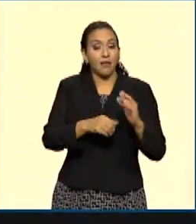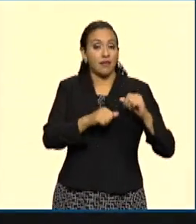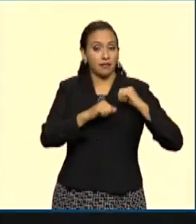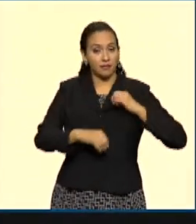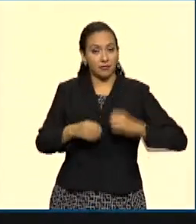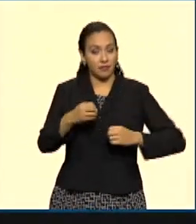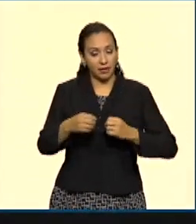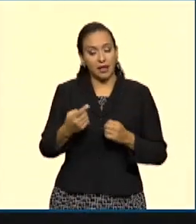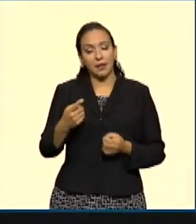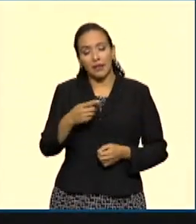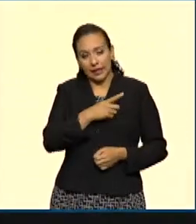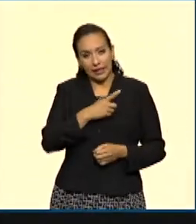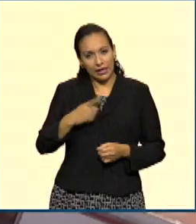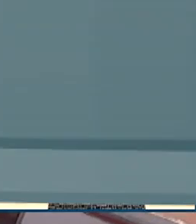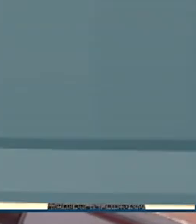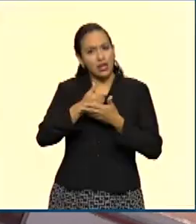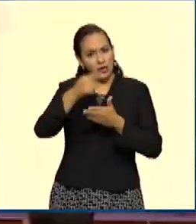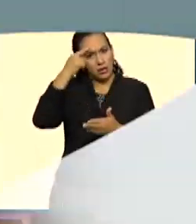Judicial de la Federación.